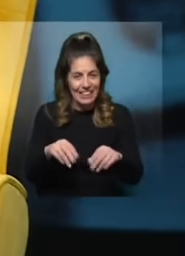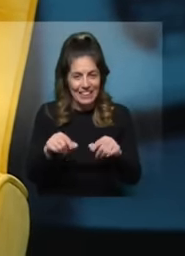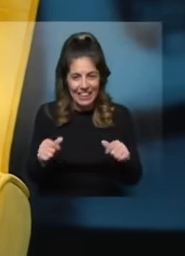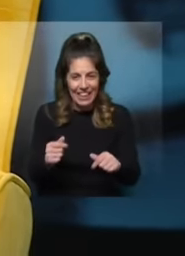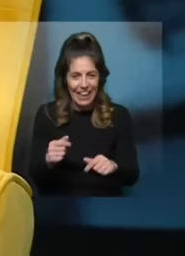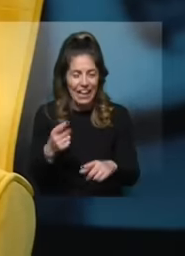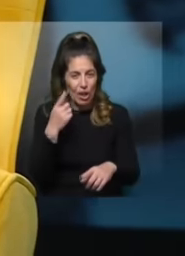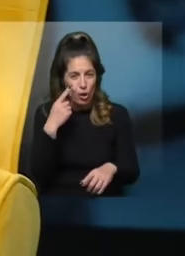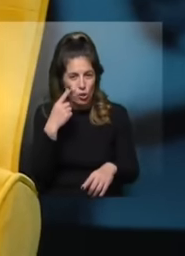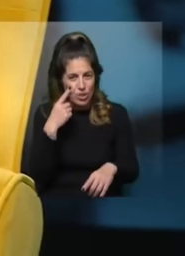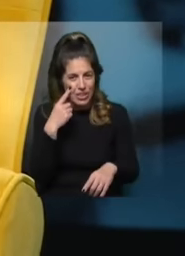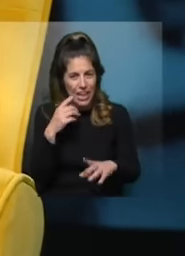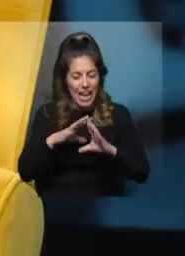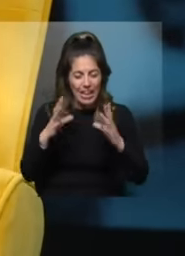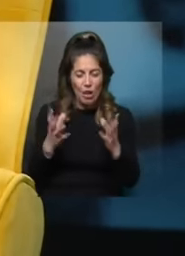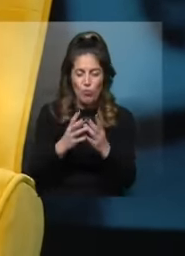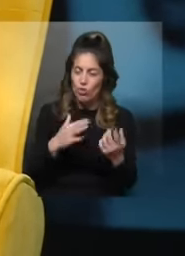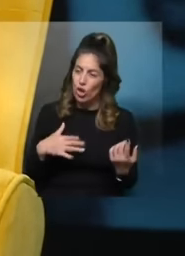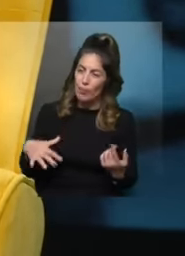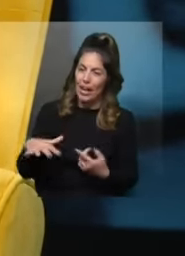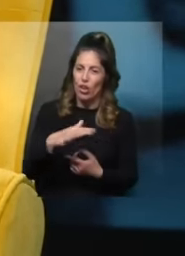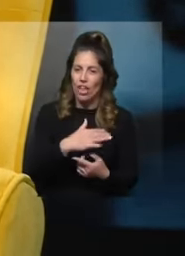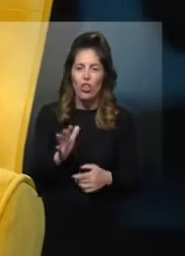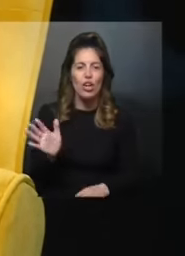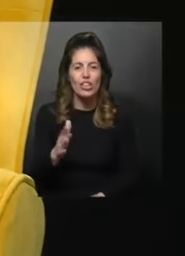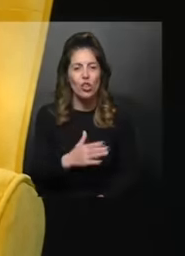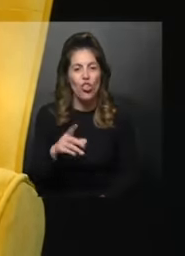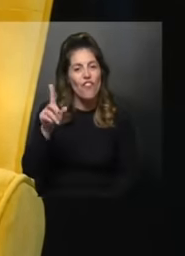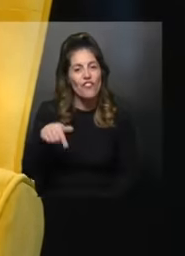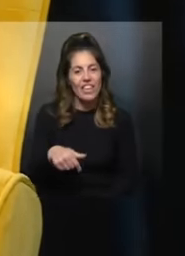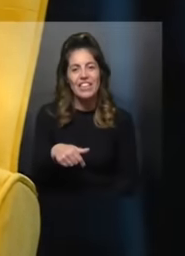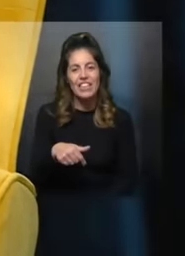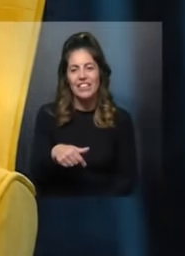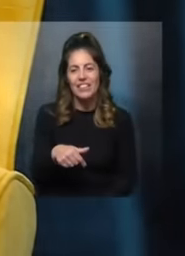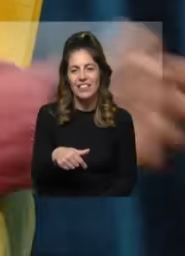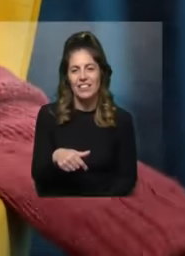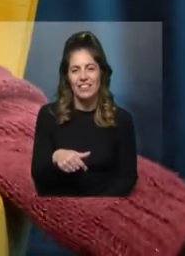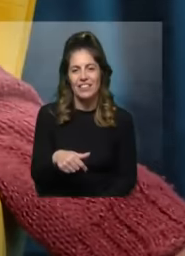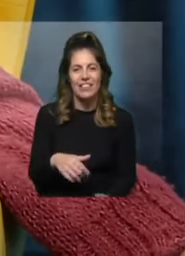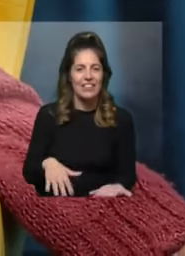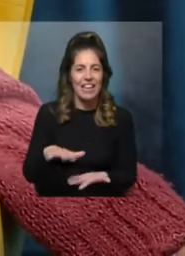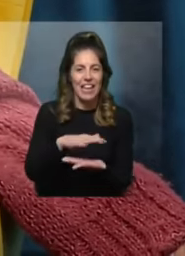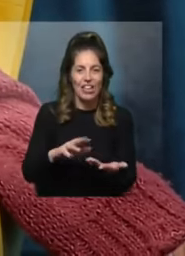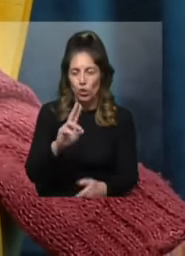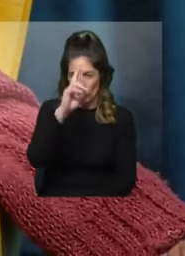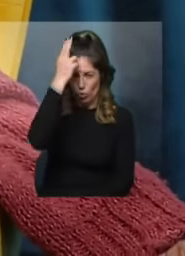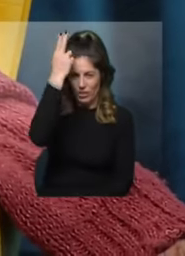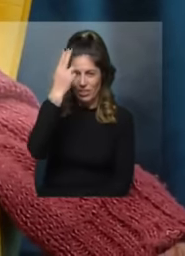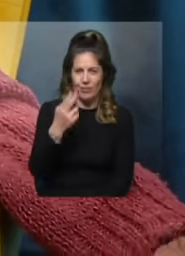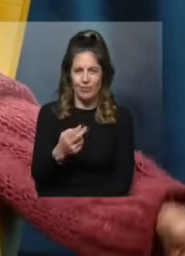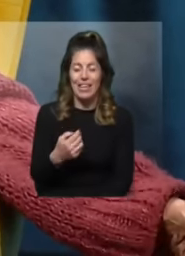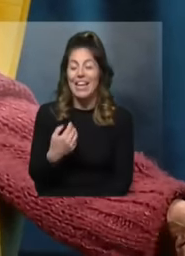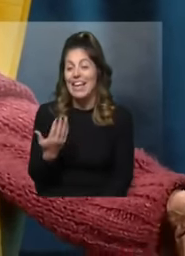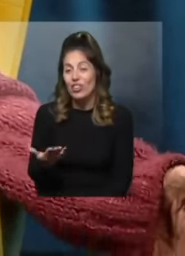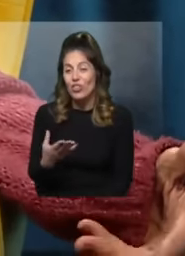conocido, en el mundo que me ha rodeado y todo ha provenido de la región uruguaya.